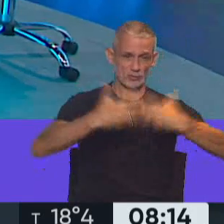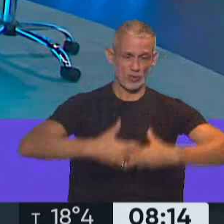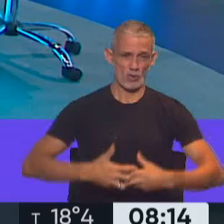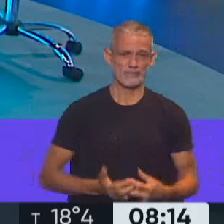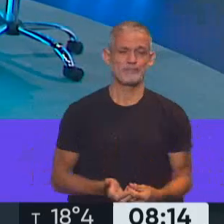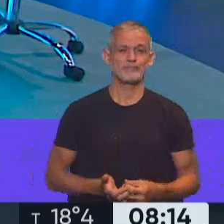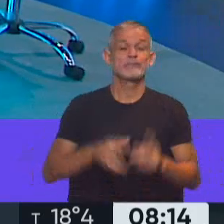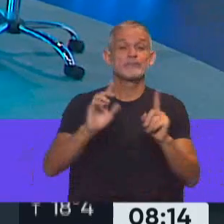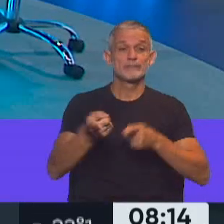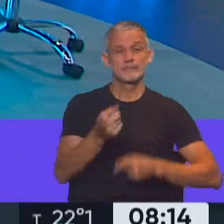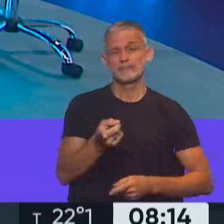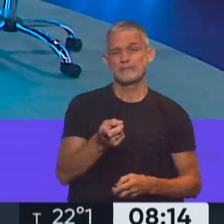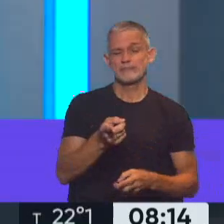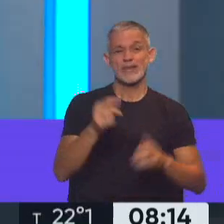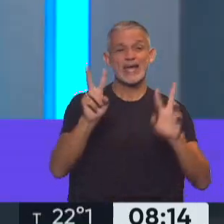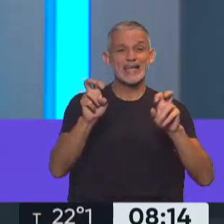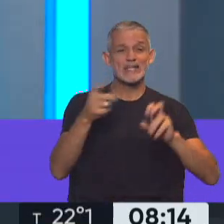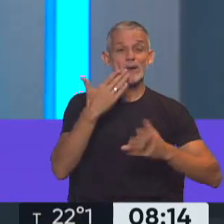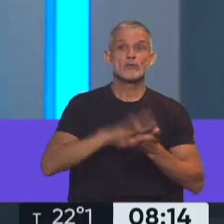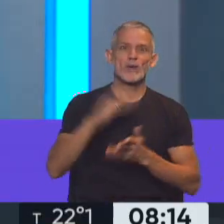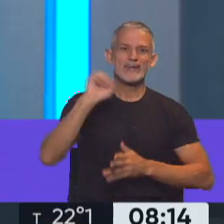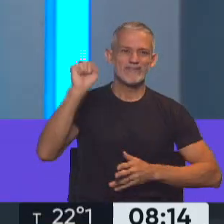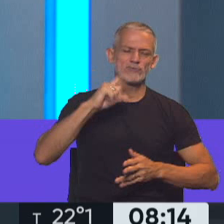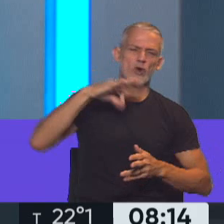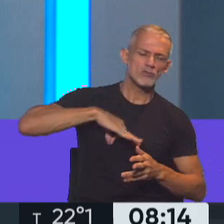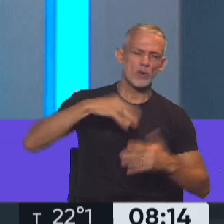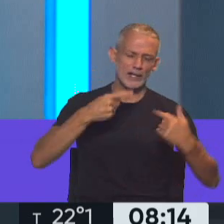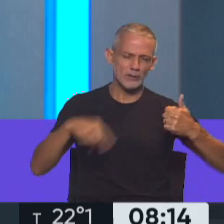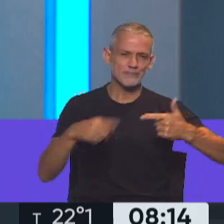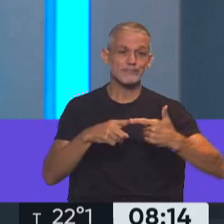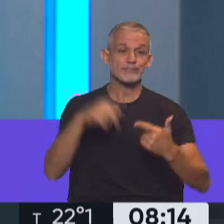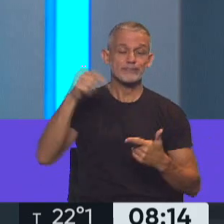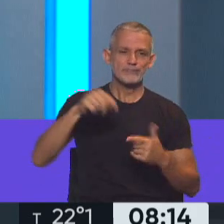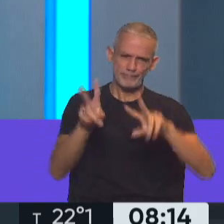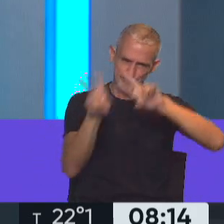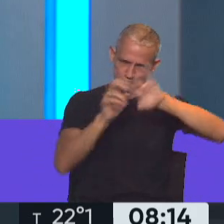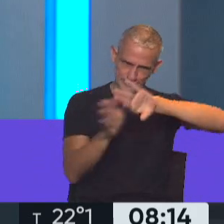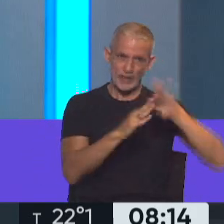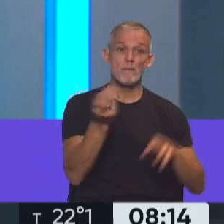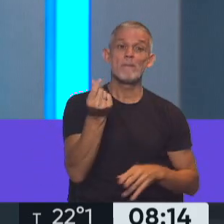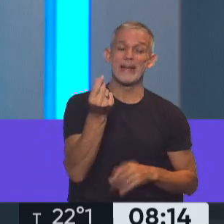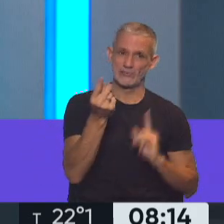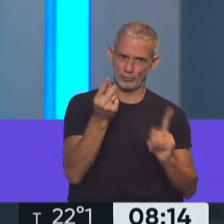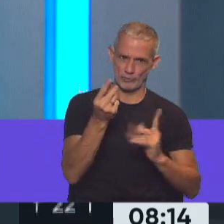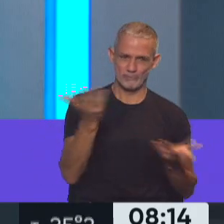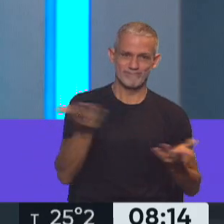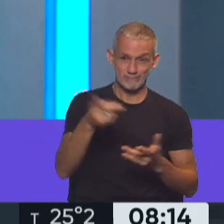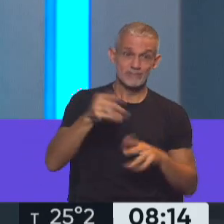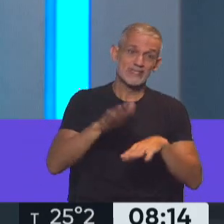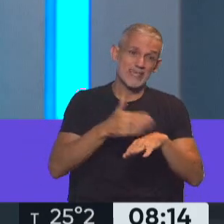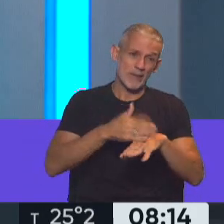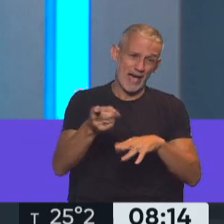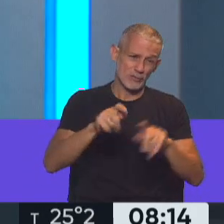y también me sumo a temas, hablábamos de inflación, de salarios, ahora paso al tema precios. Y ahí vos estás en el sector del